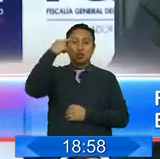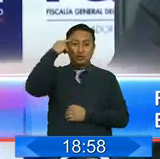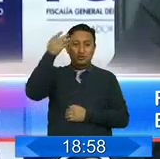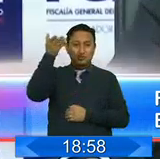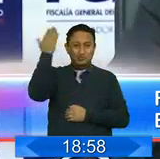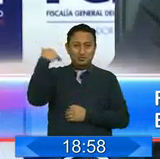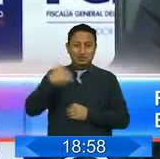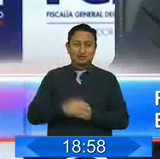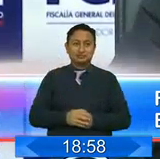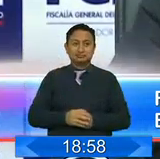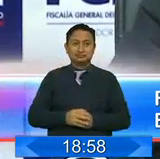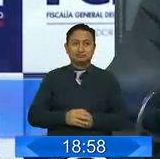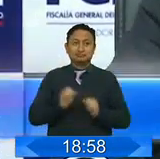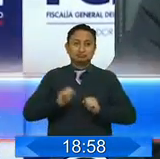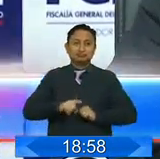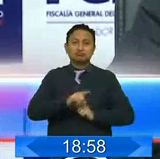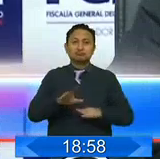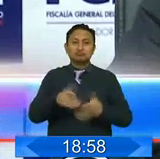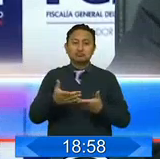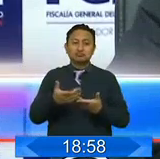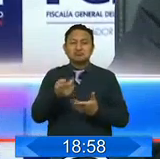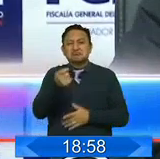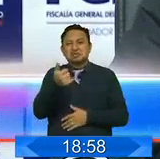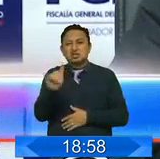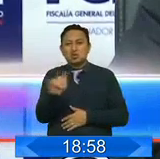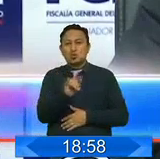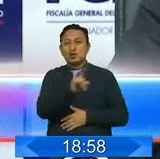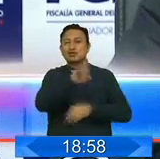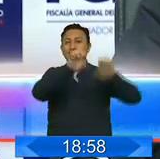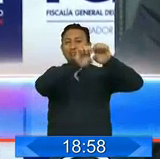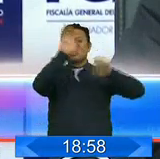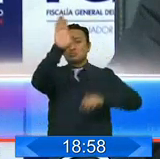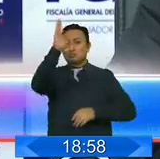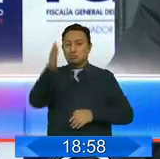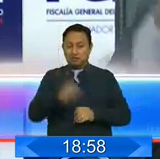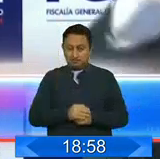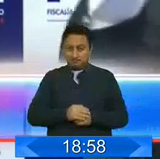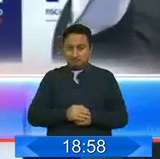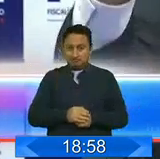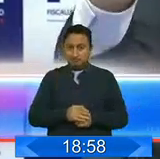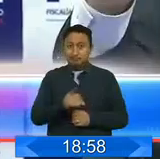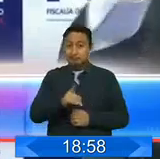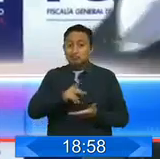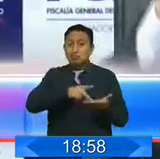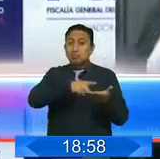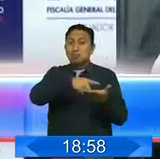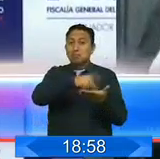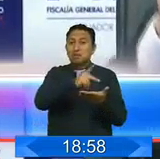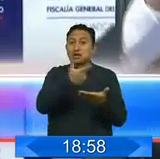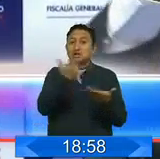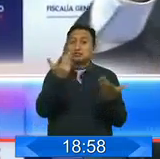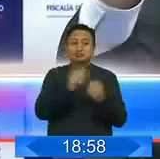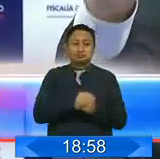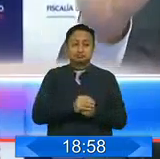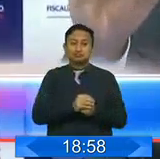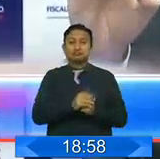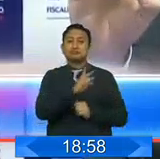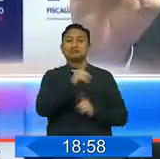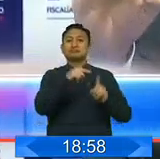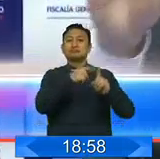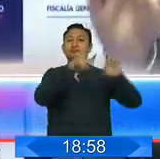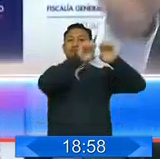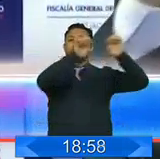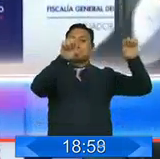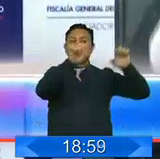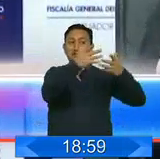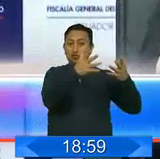Pero se trata de una trama muy parecida a la de Odebrecht, en donde pagó a empresas